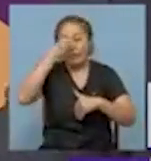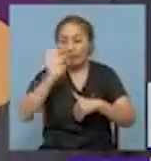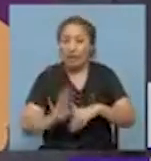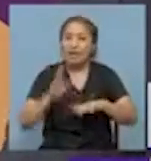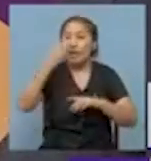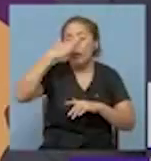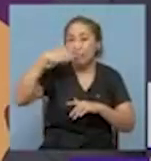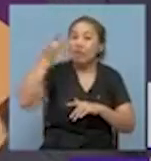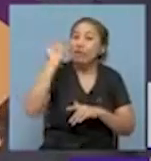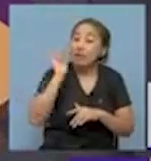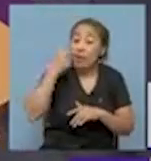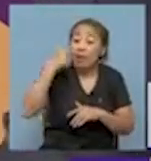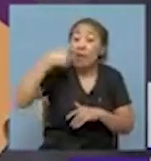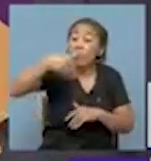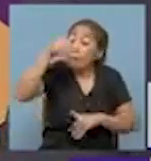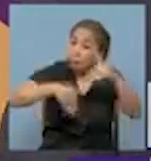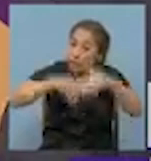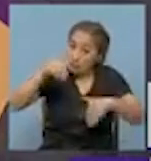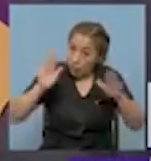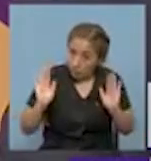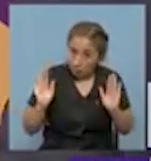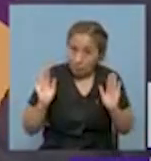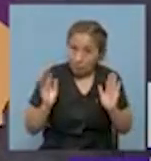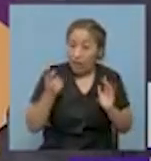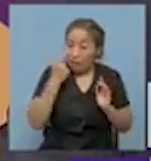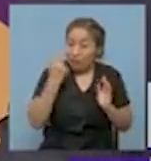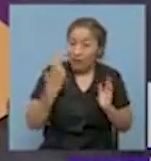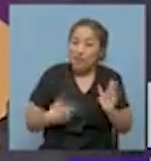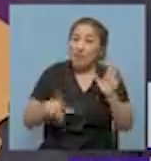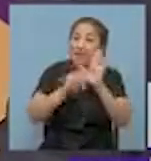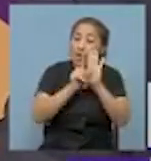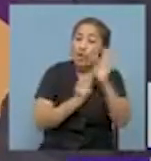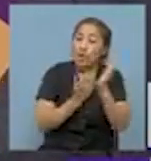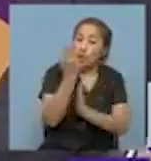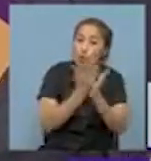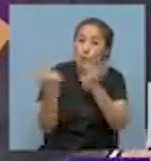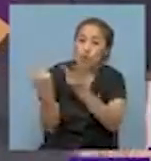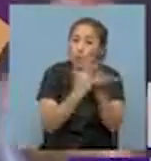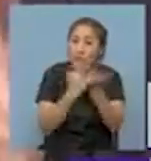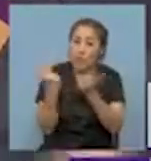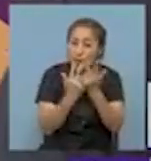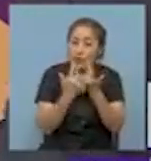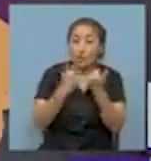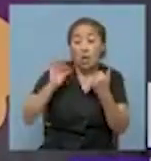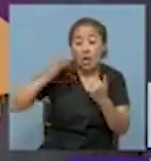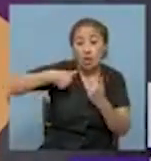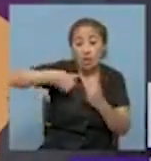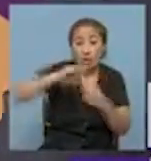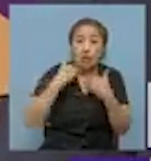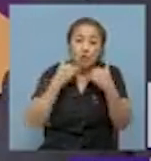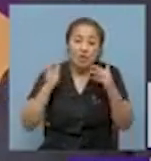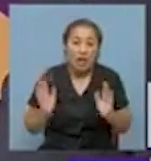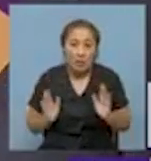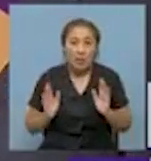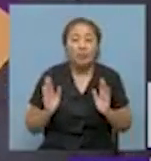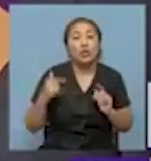diciembre pues bien en las elecciones con lo cual hay que ver si se trata de esto esta ley ahora oeste o el año que viene yo estimo